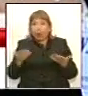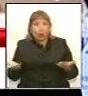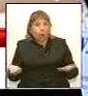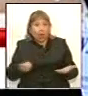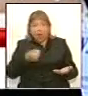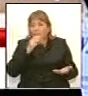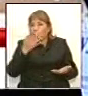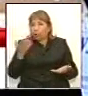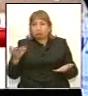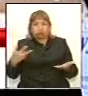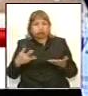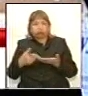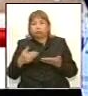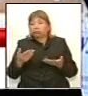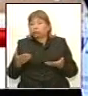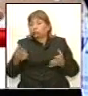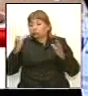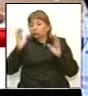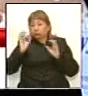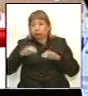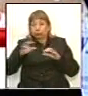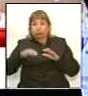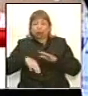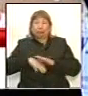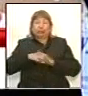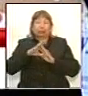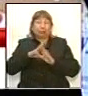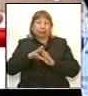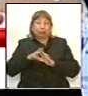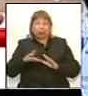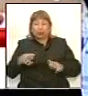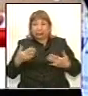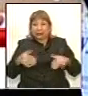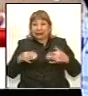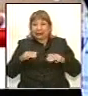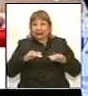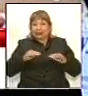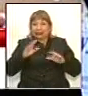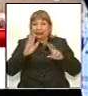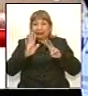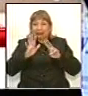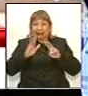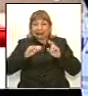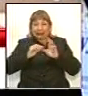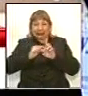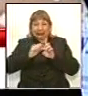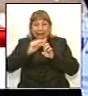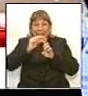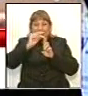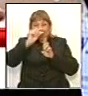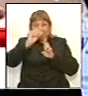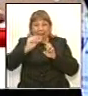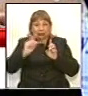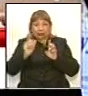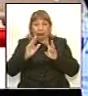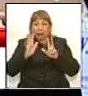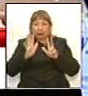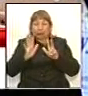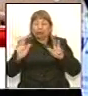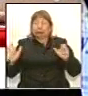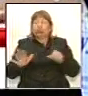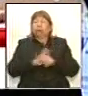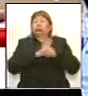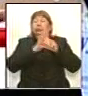los estudios señalan que un sismo superior a los 7 grados, ya no hablo de 8 porque ya sería un